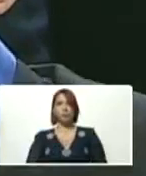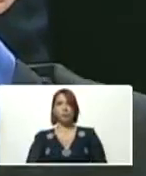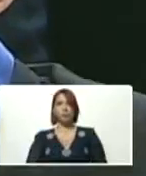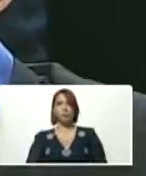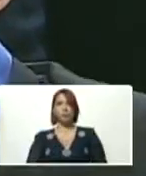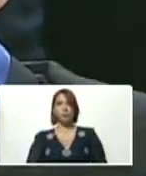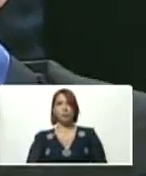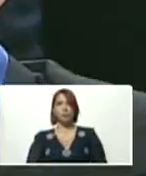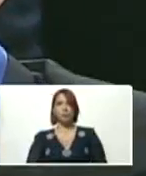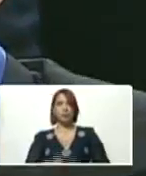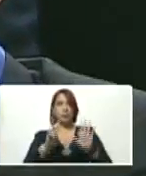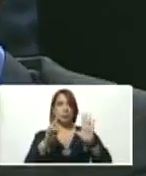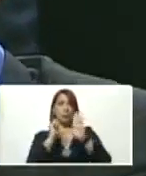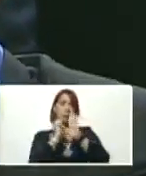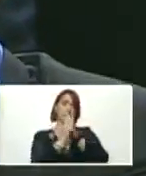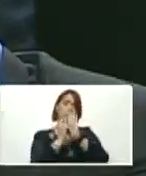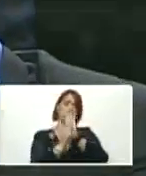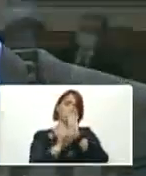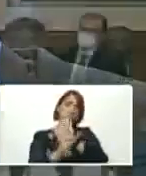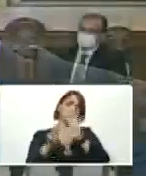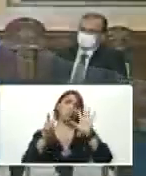De esos 7 momentos,